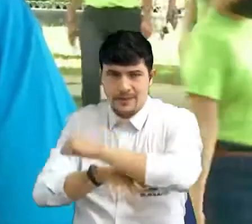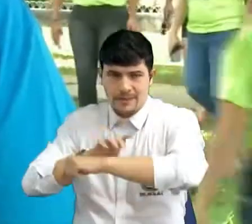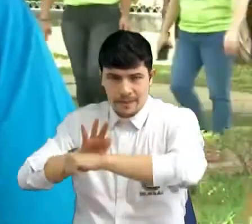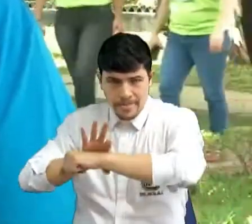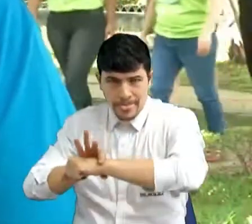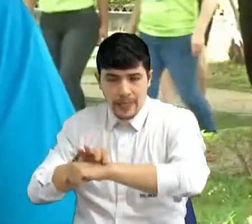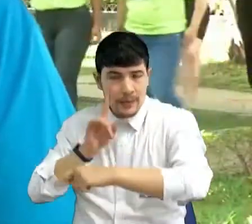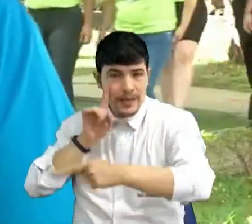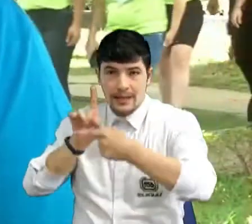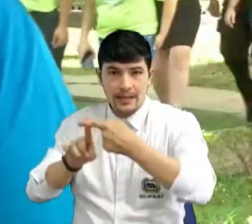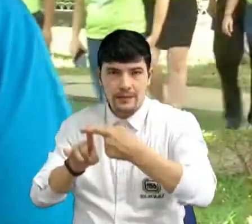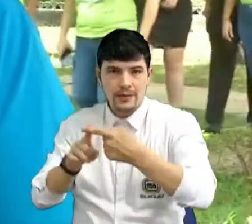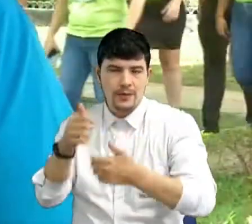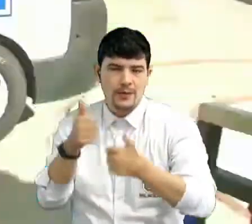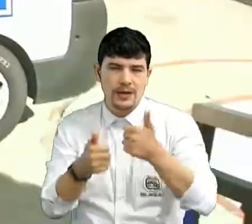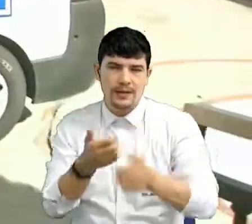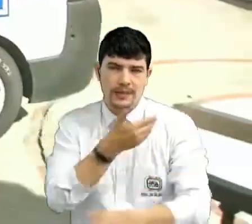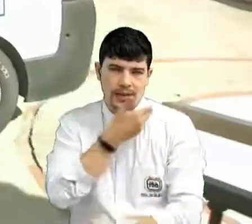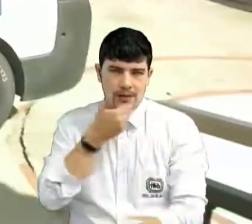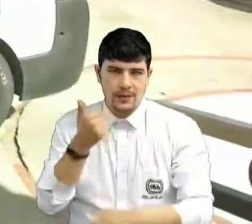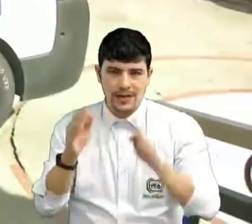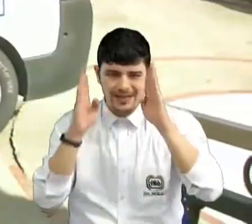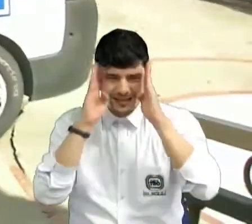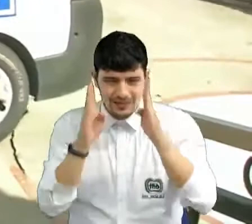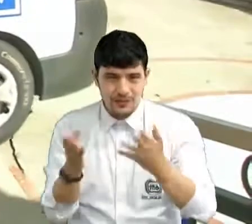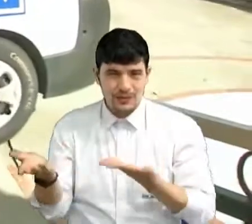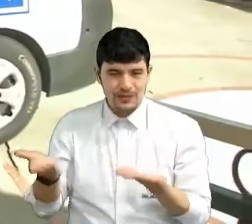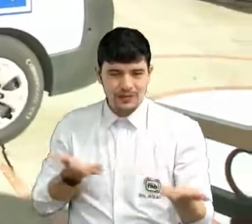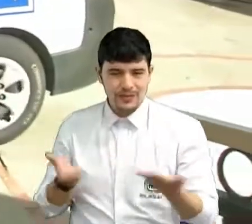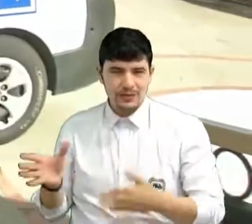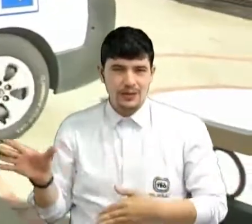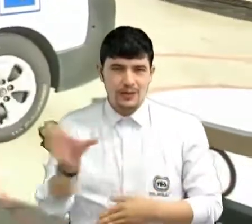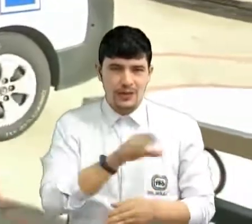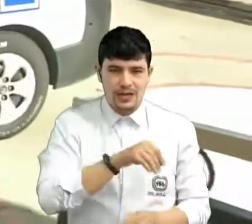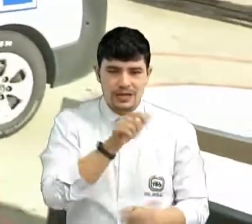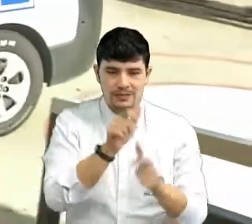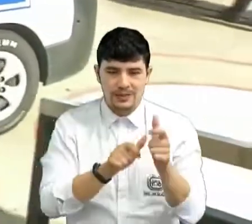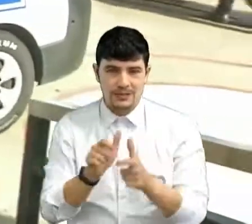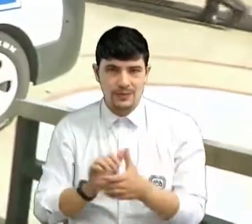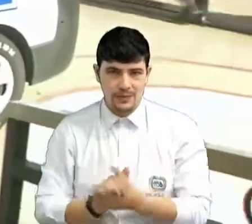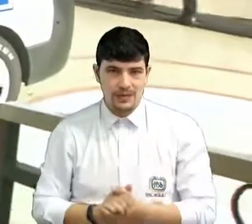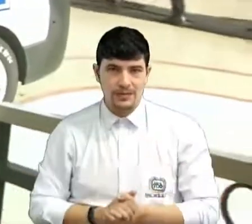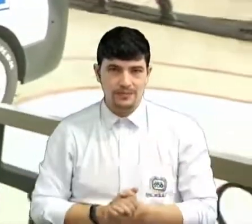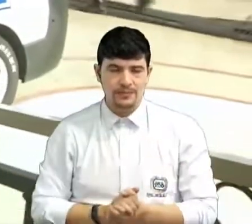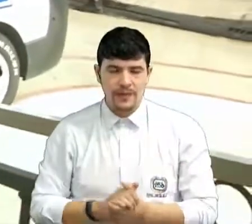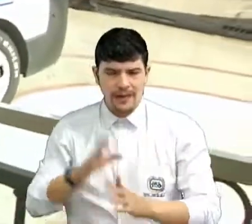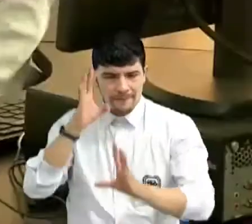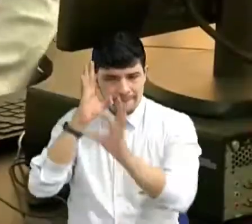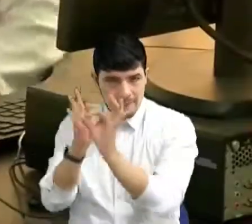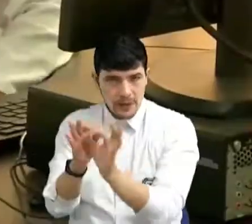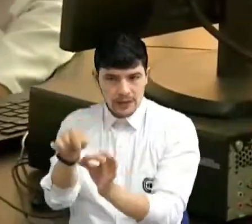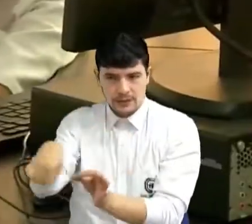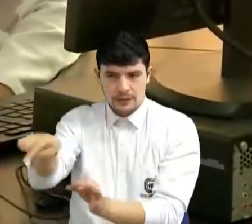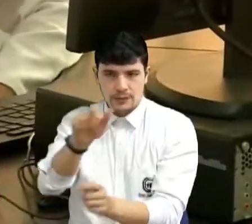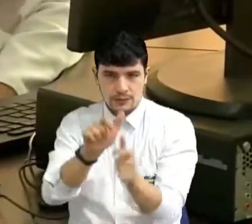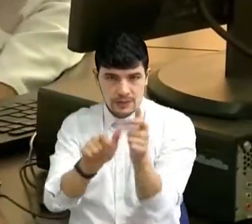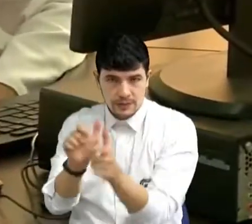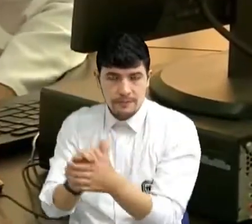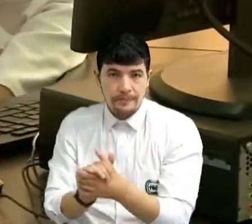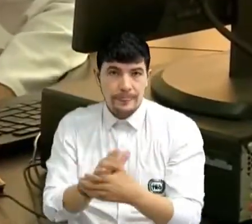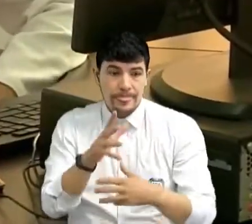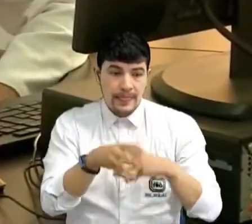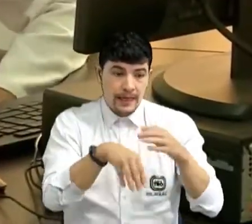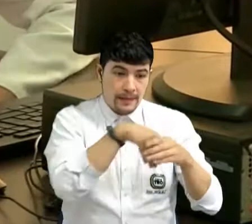poder mejorar nuestra atención a todos los usuarios con una política de atención centrada en el usuario. Otro beneficio, hacia